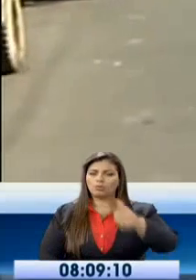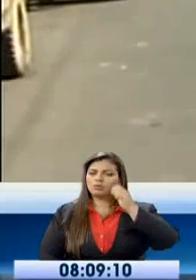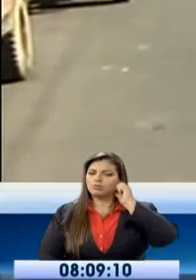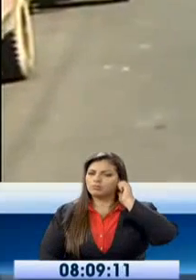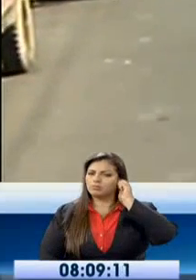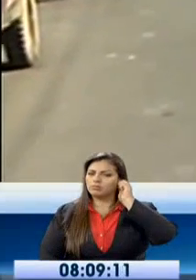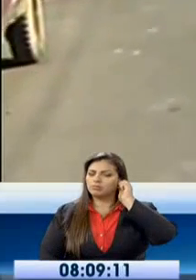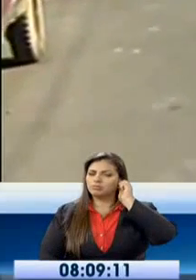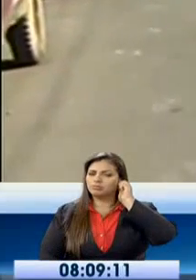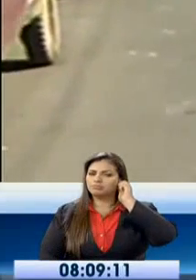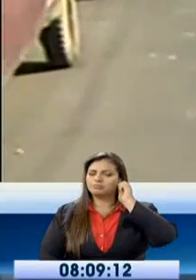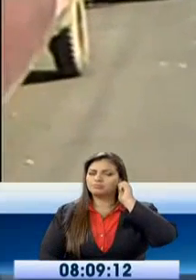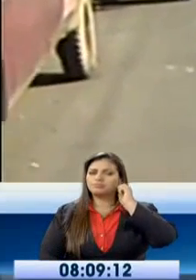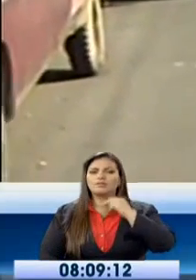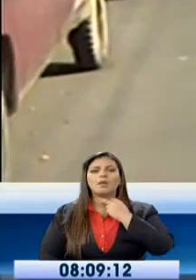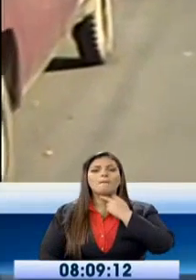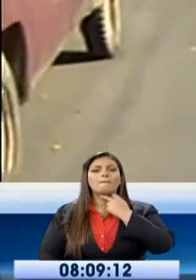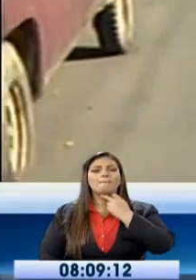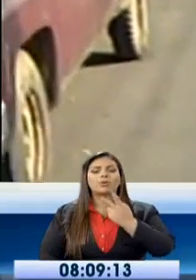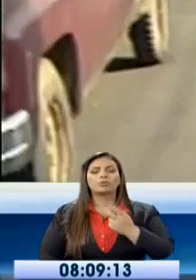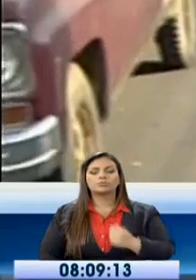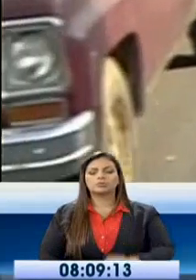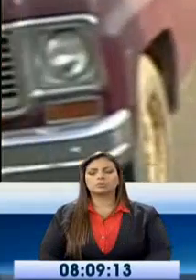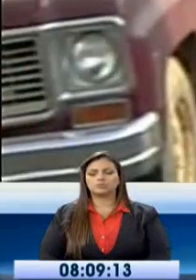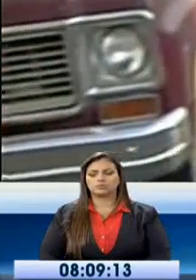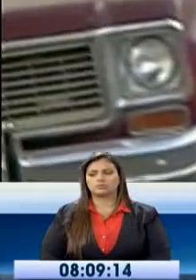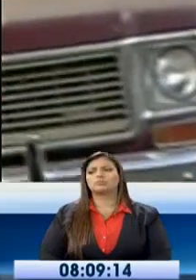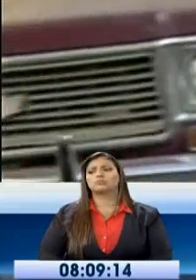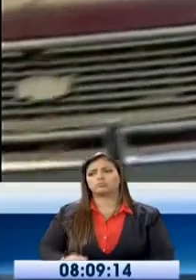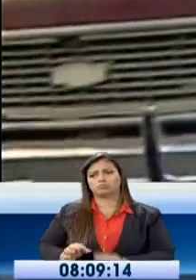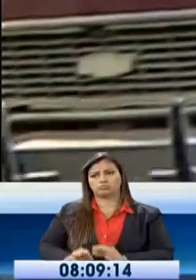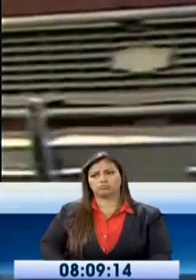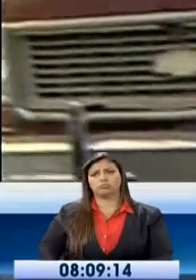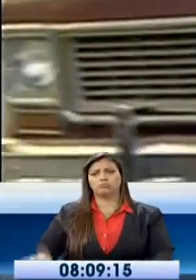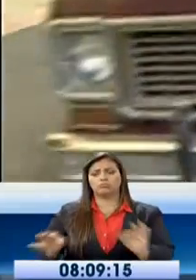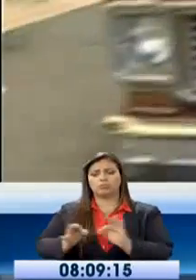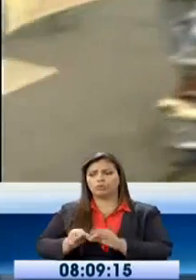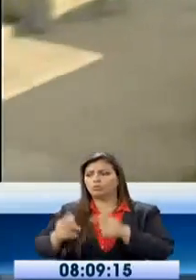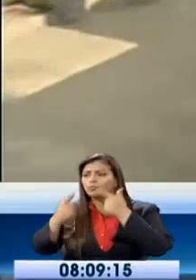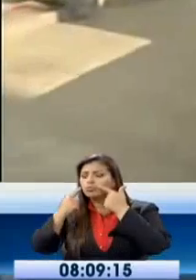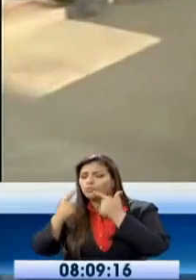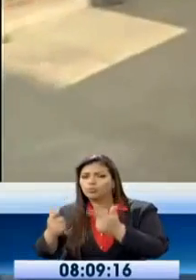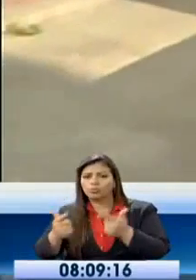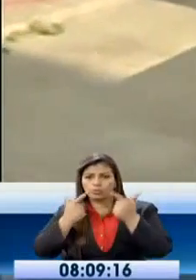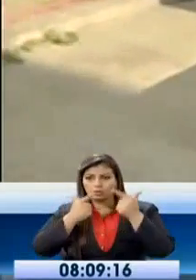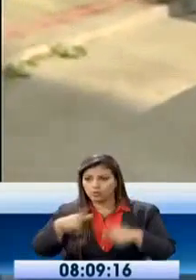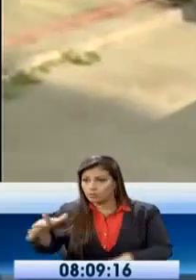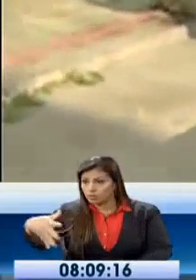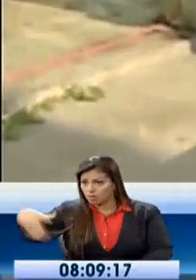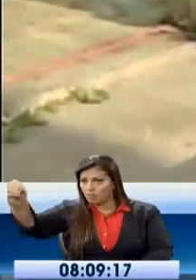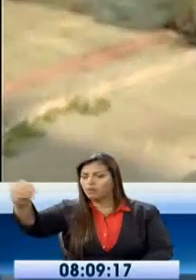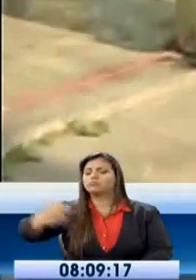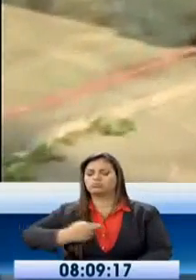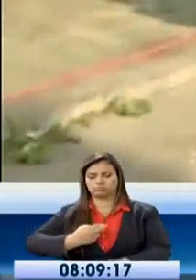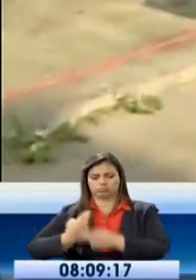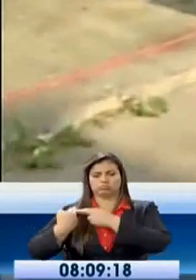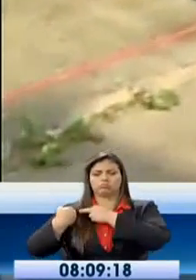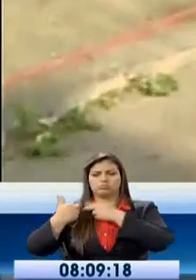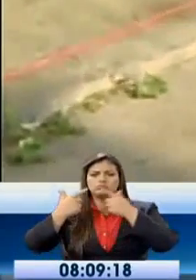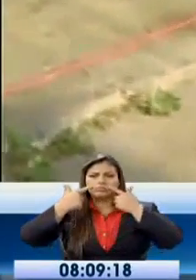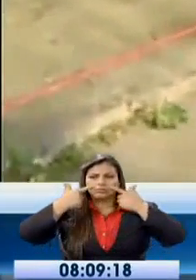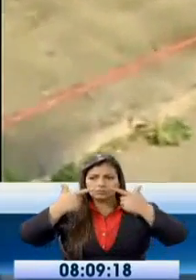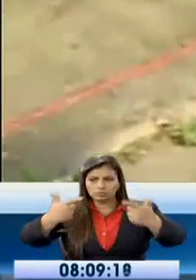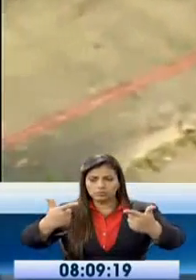que no ocurra esta situación. Estarnos cuidando de unos a otros. Si el un inquilino sale, el otro estará a la expectativa de lo que